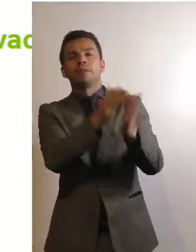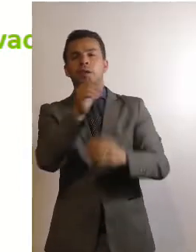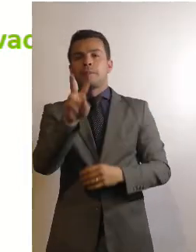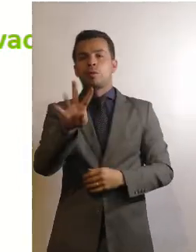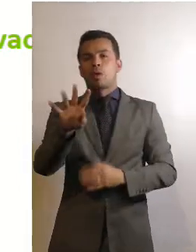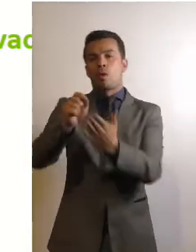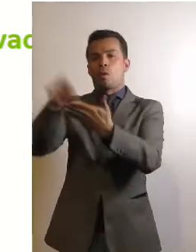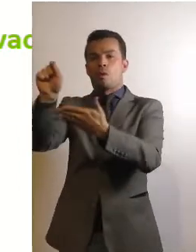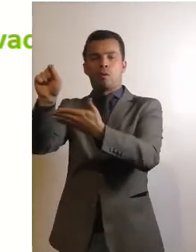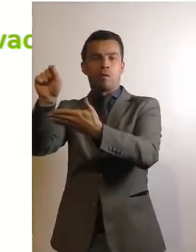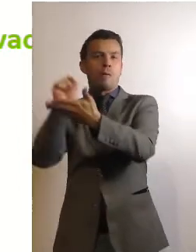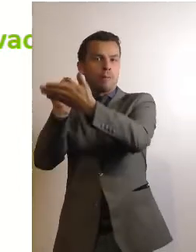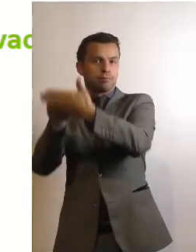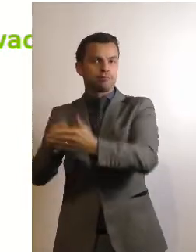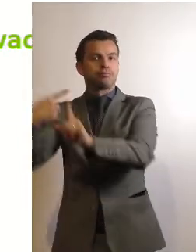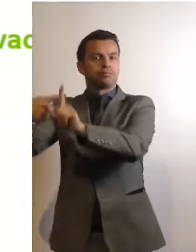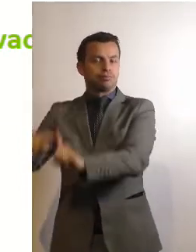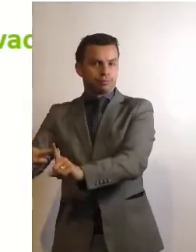nueve factores,